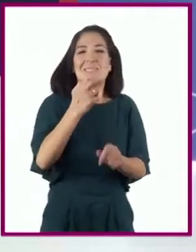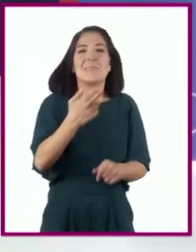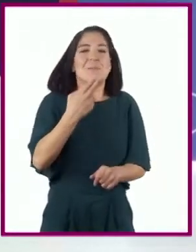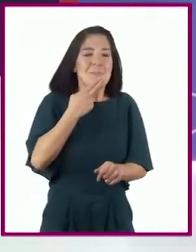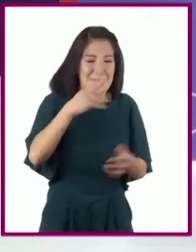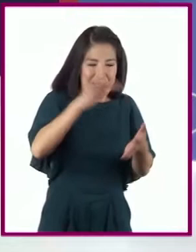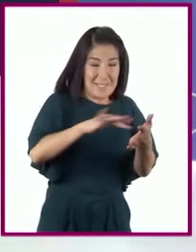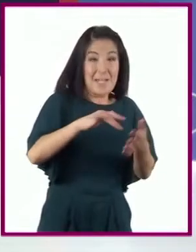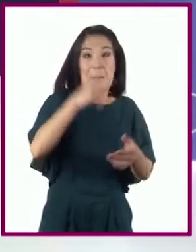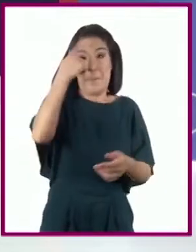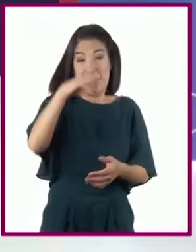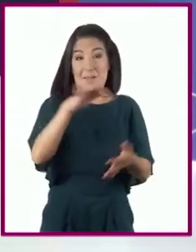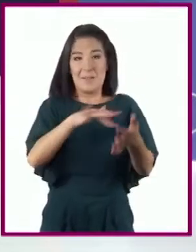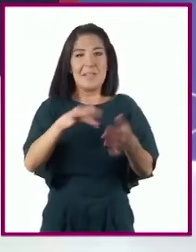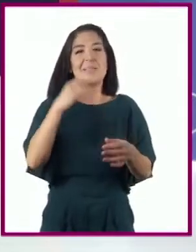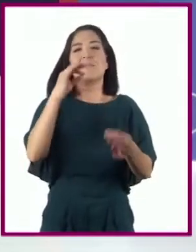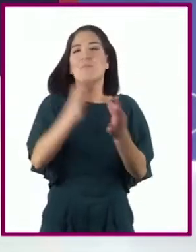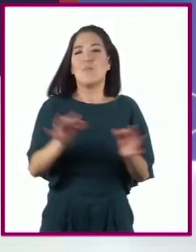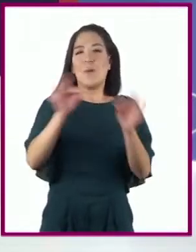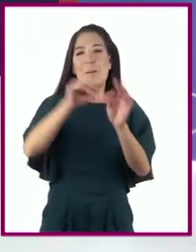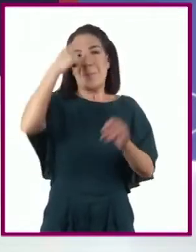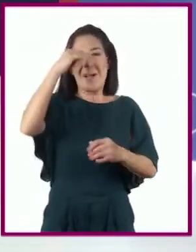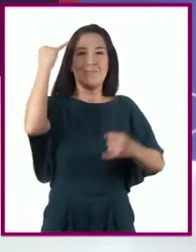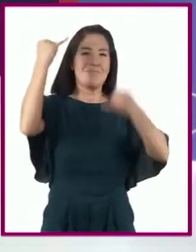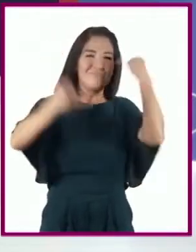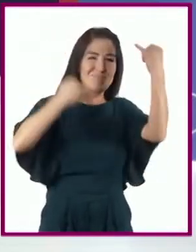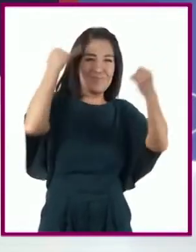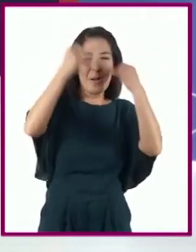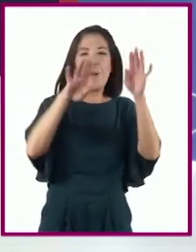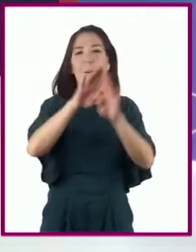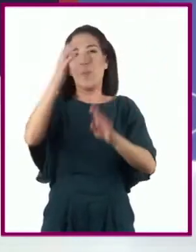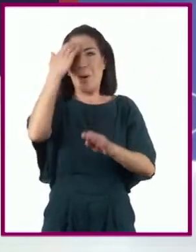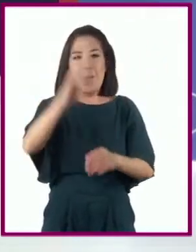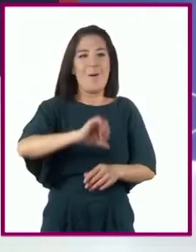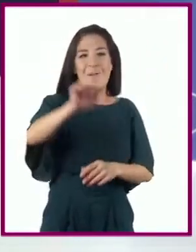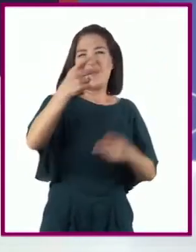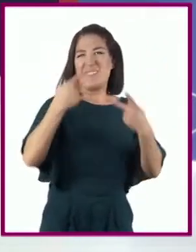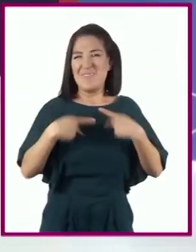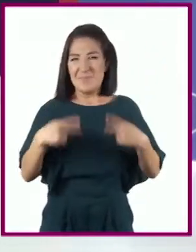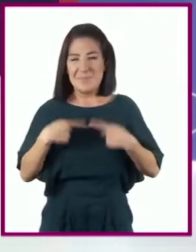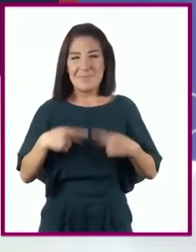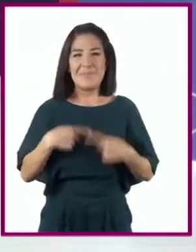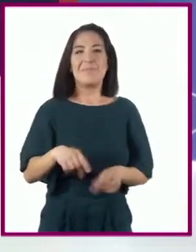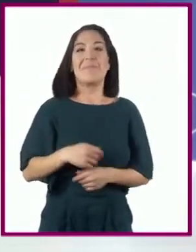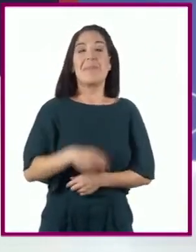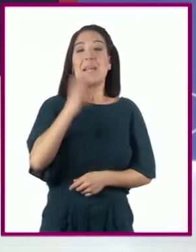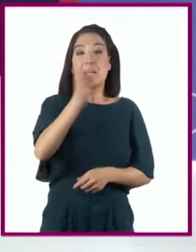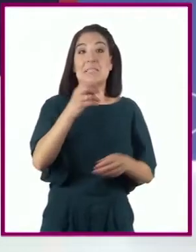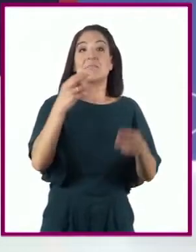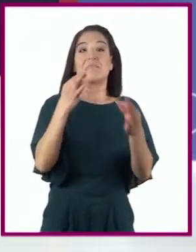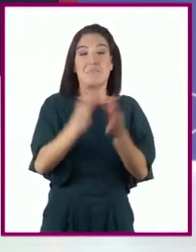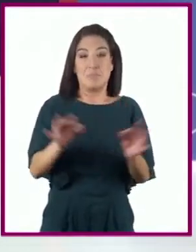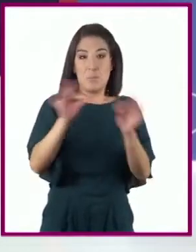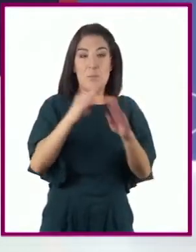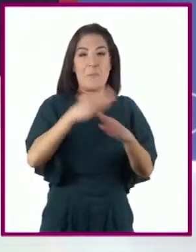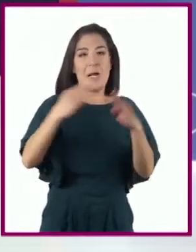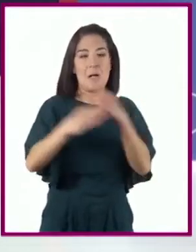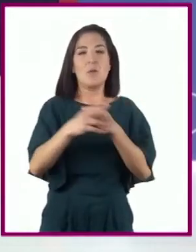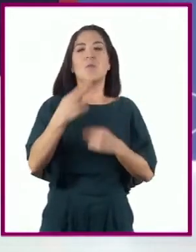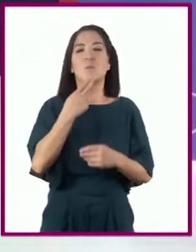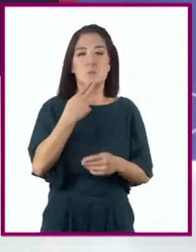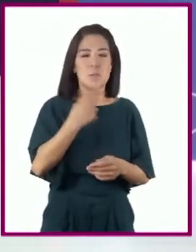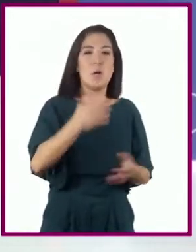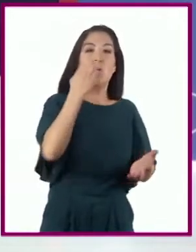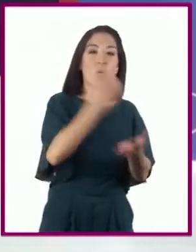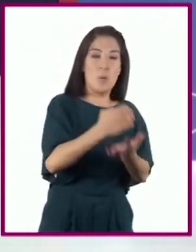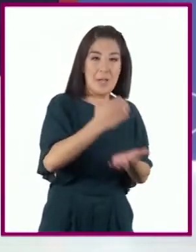de viajar y de conocer a otras personas. Los materiales que vamos a necesitar para esta sesión son su